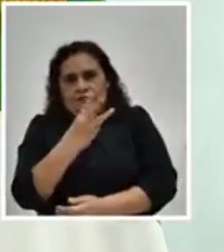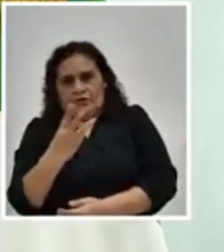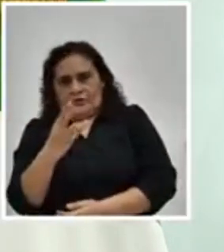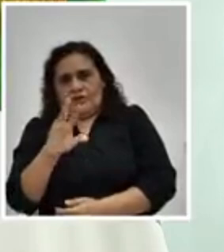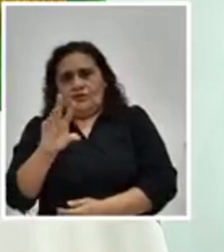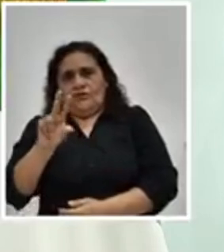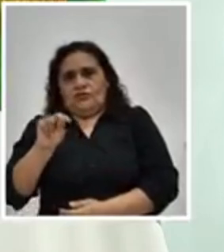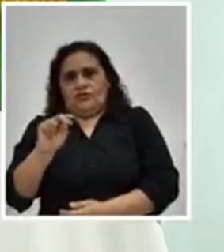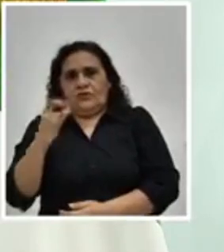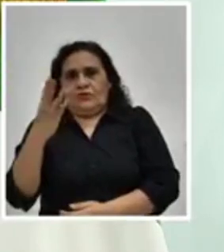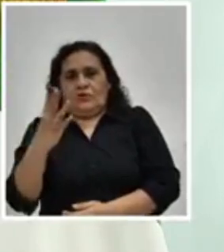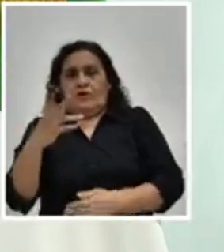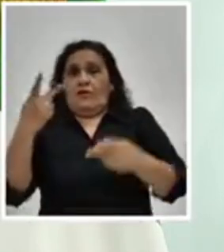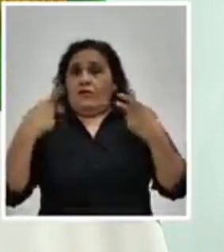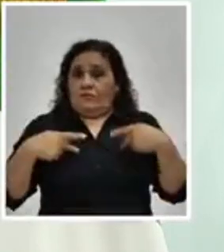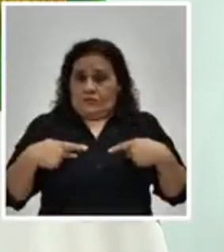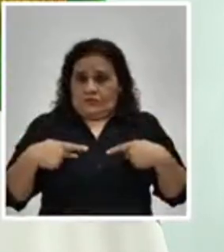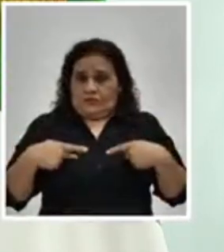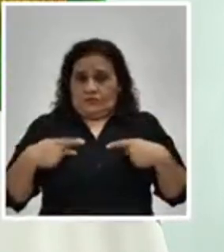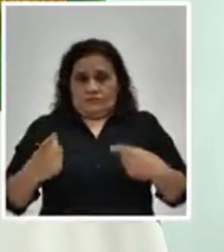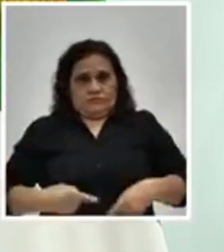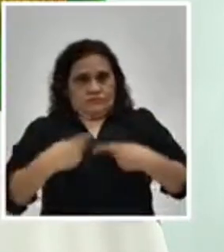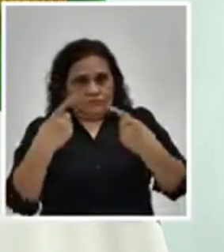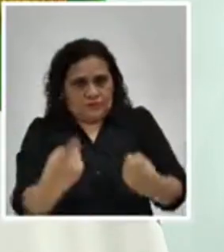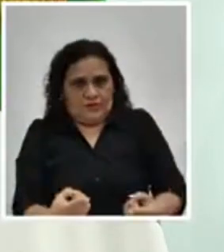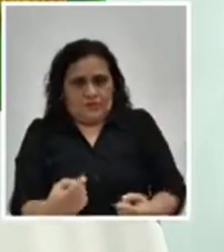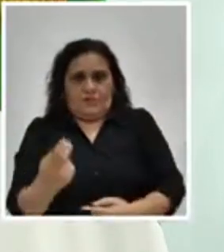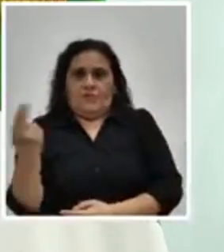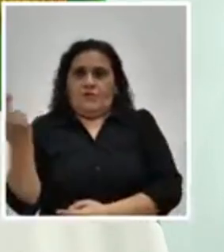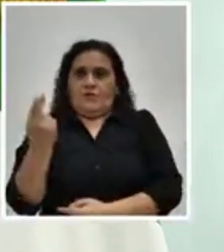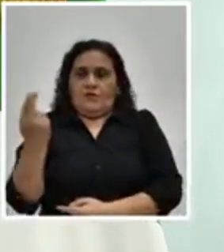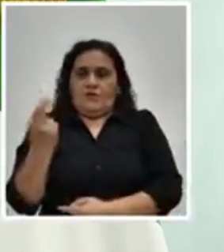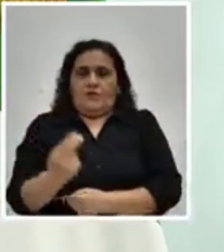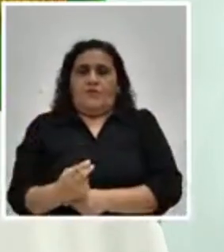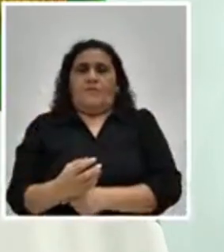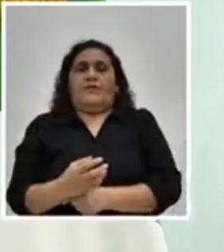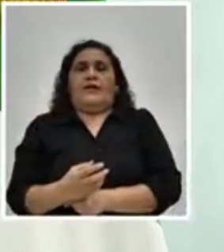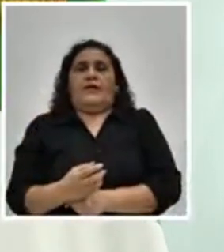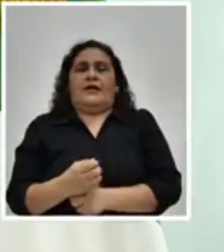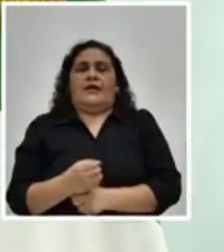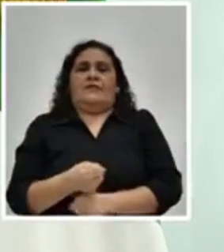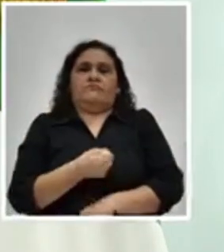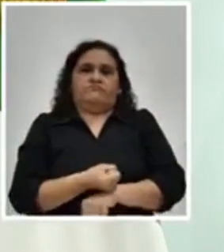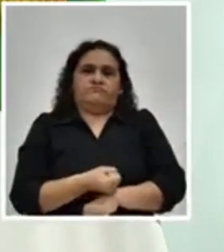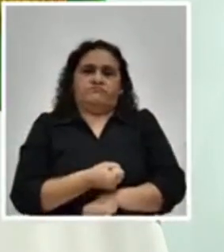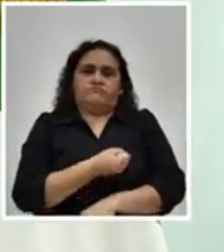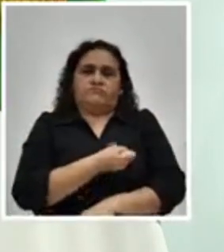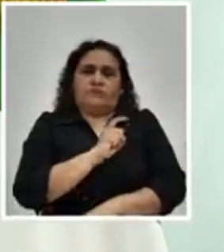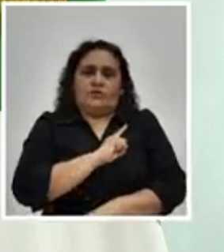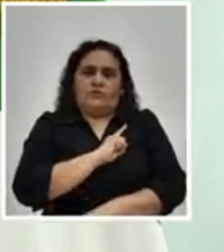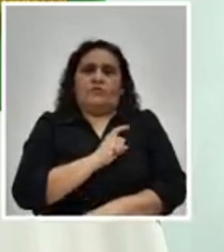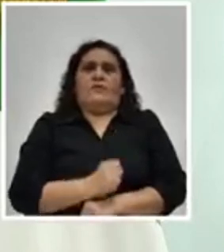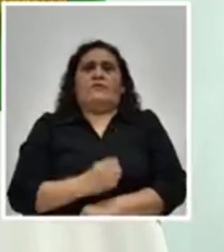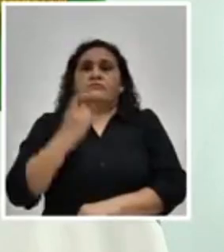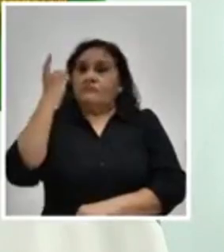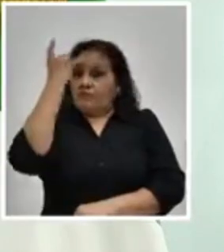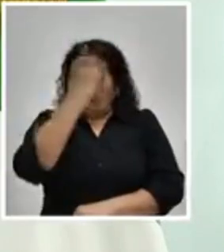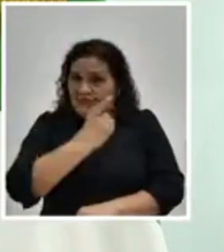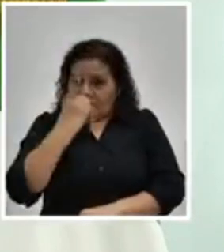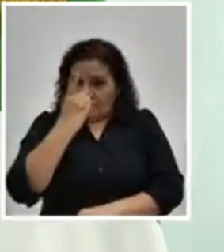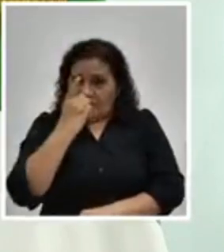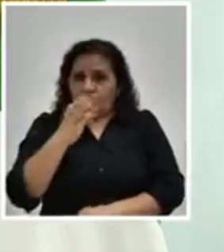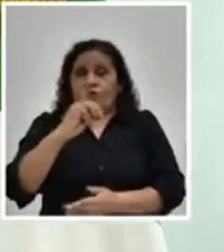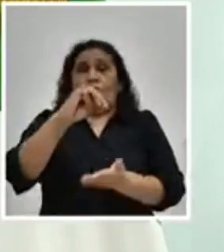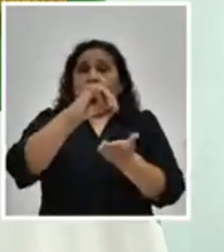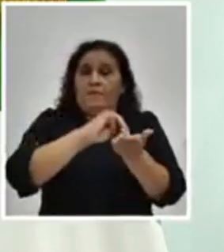7.384 personas, brindándoles lo necesario para su pronta recuperación, tales como diagnósticos,